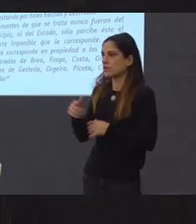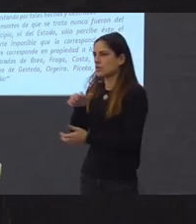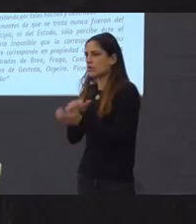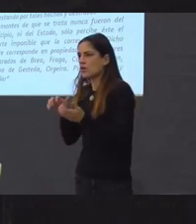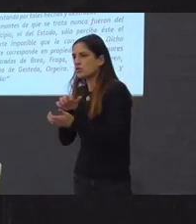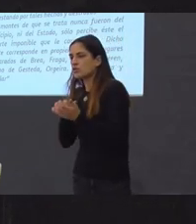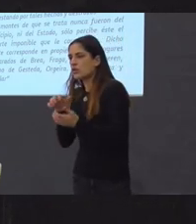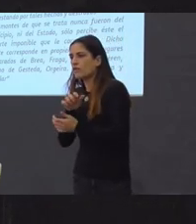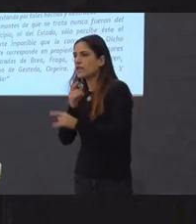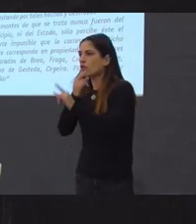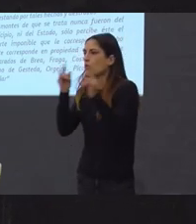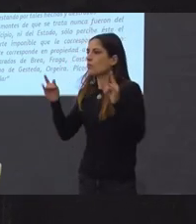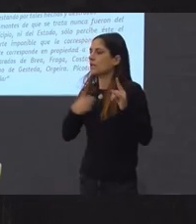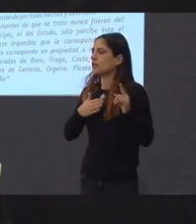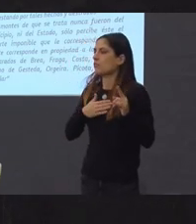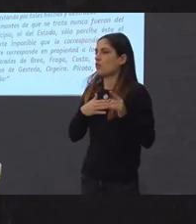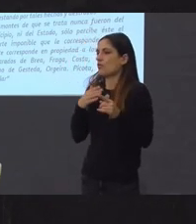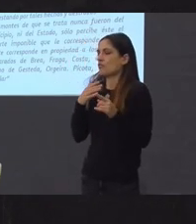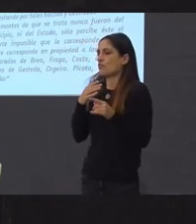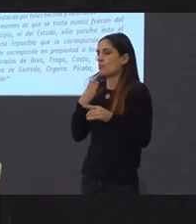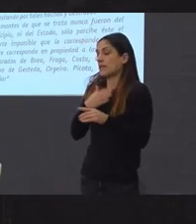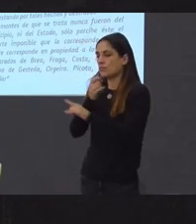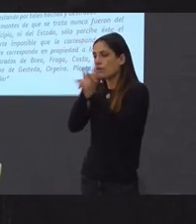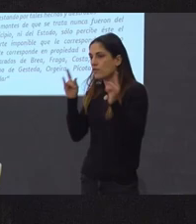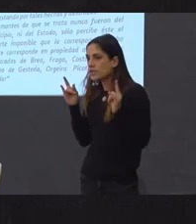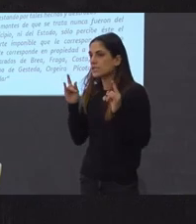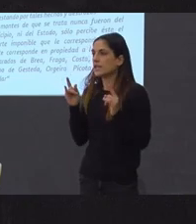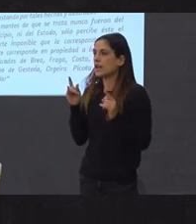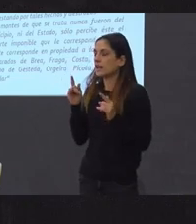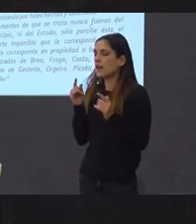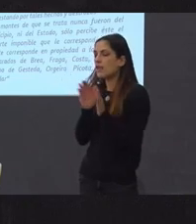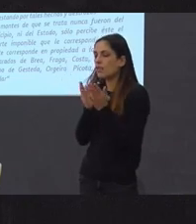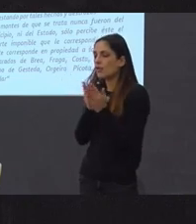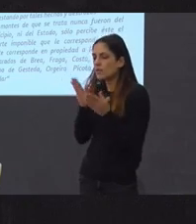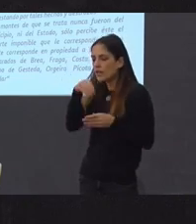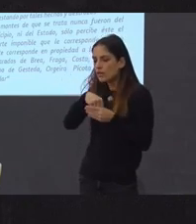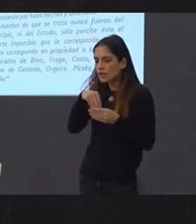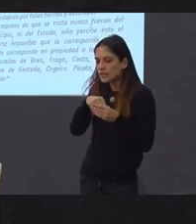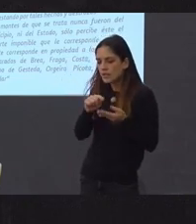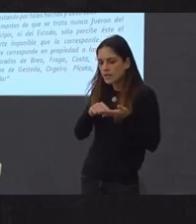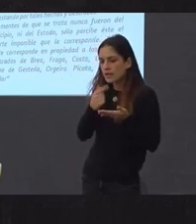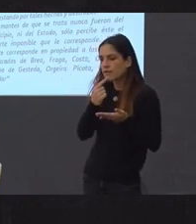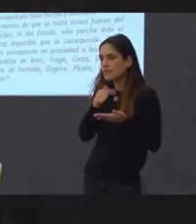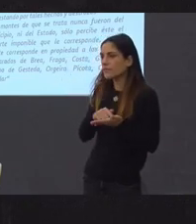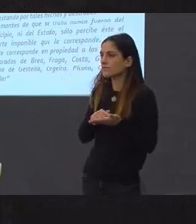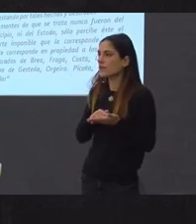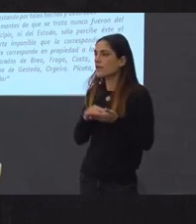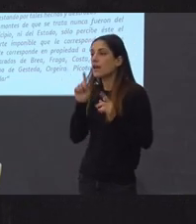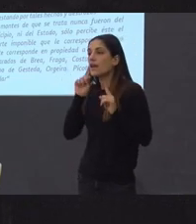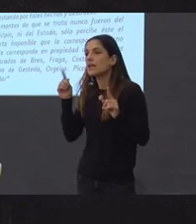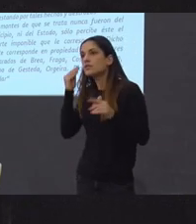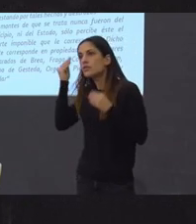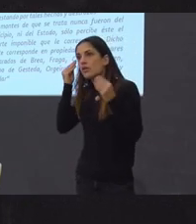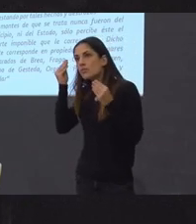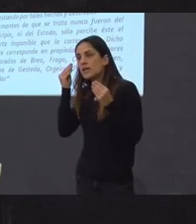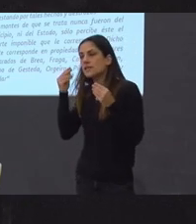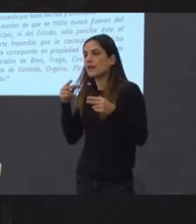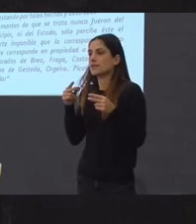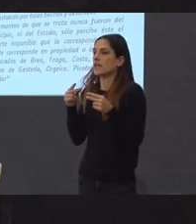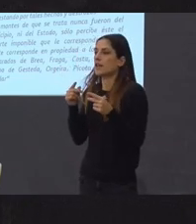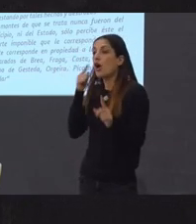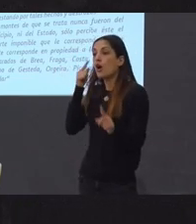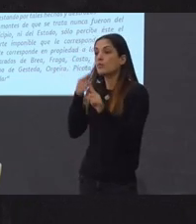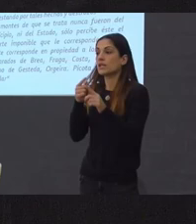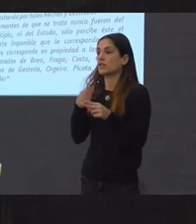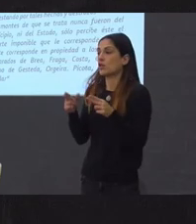patrimonio forestal, en documentación interna, pensaba que se tiña en conta o fin social e o beneficio económico que